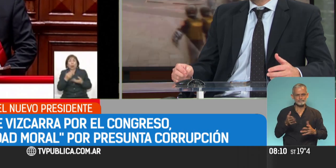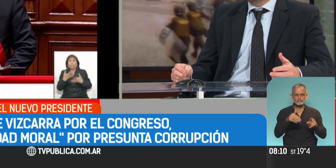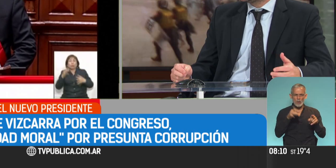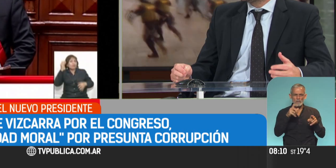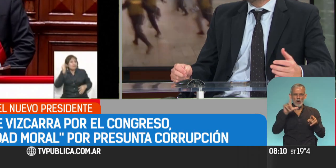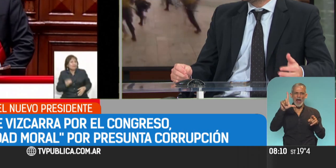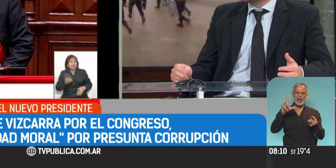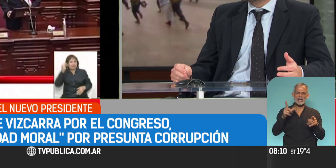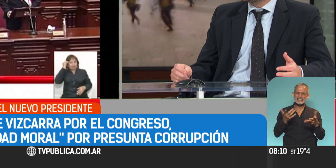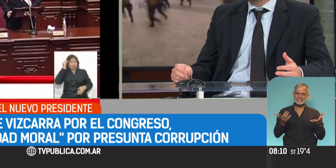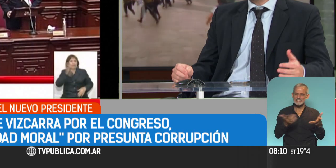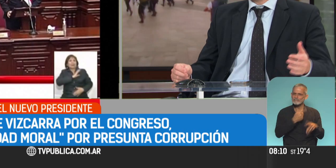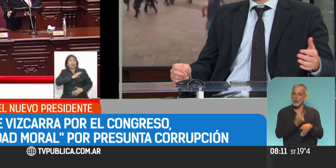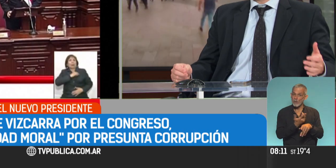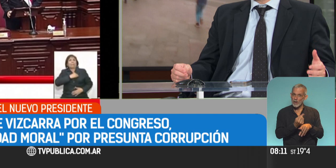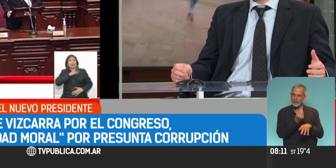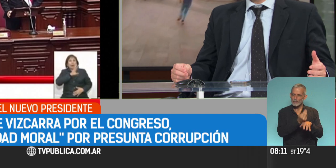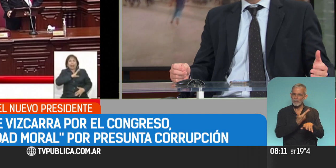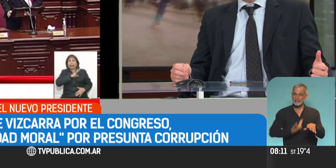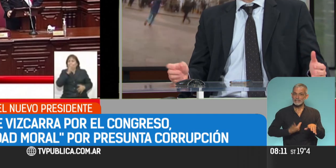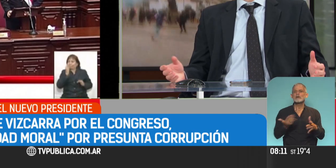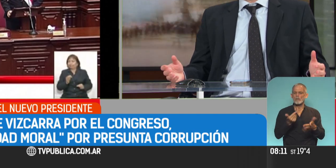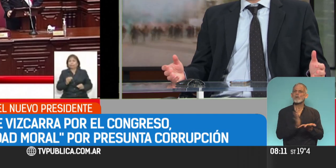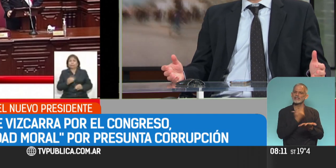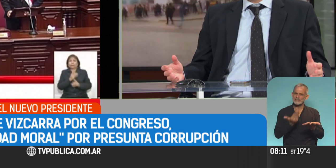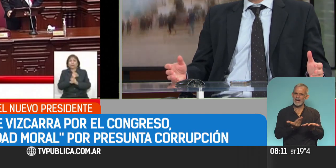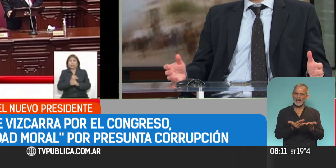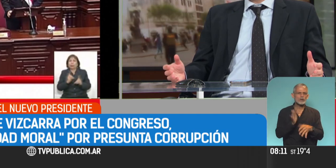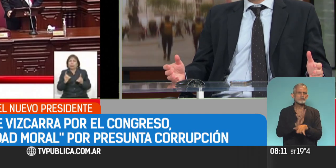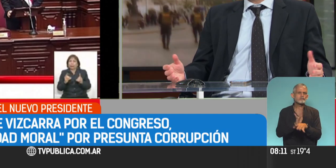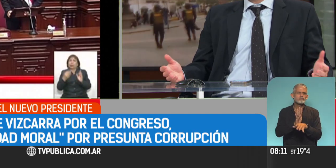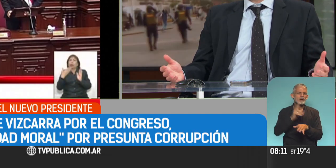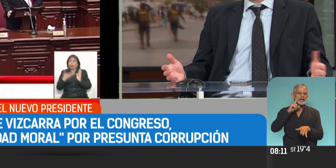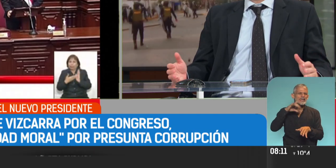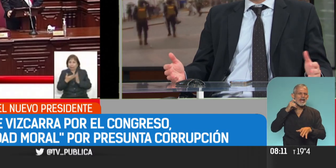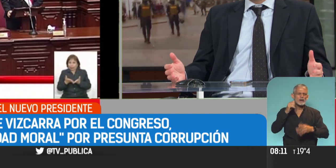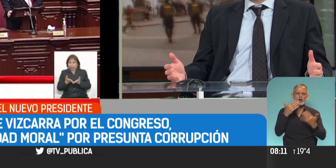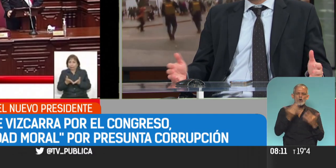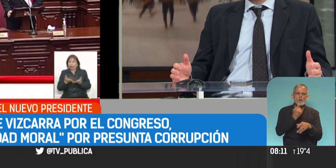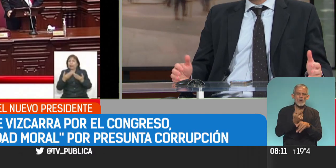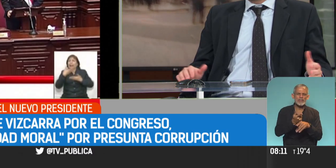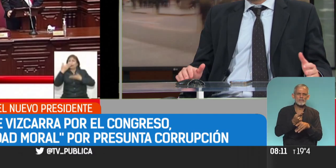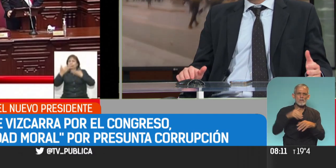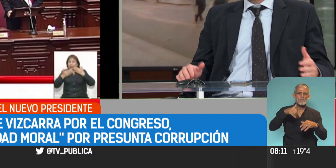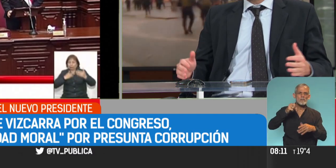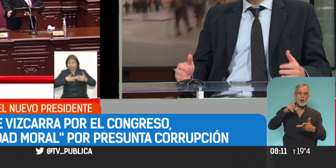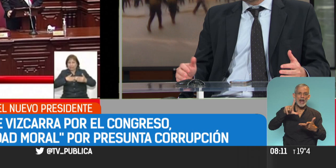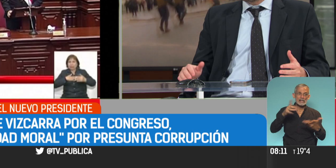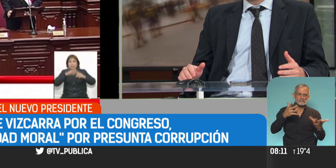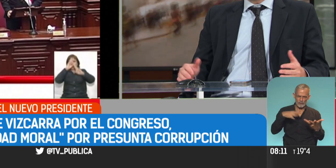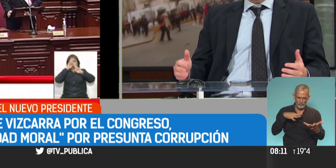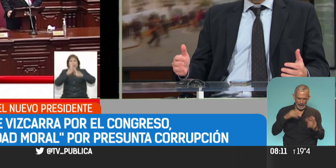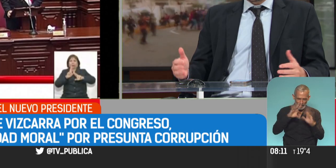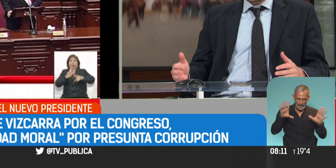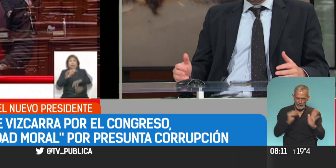moralmente incapacitado para ejercer el cargo, lo puede destituir. ¿Qué significa incapacidad moral? Es algo que todavía no se ha determinado. De hecho,